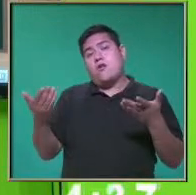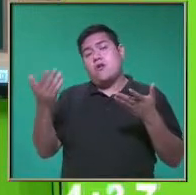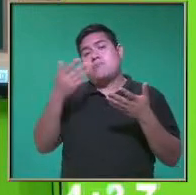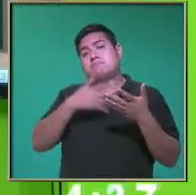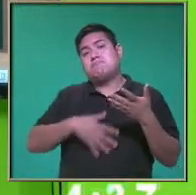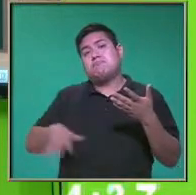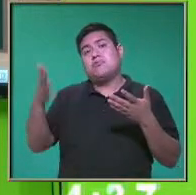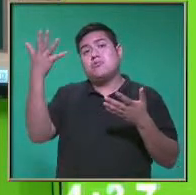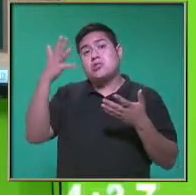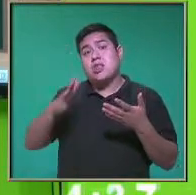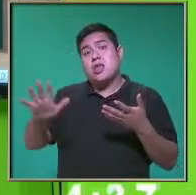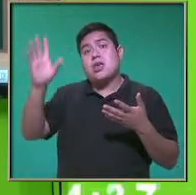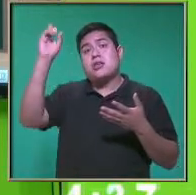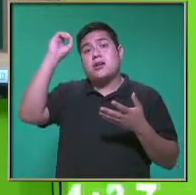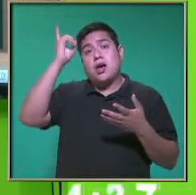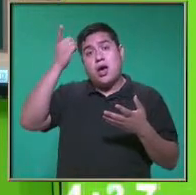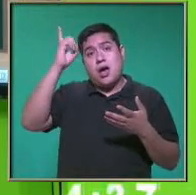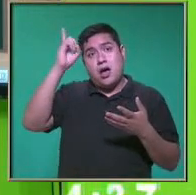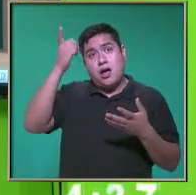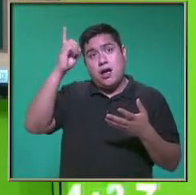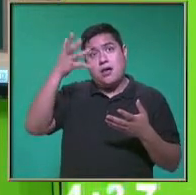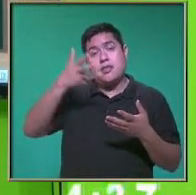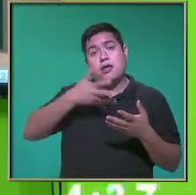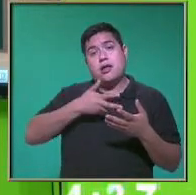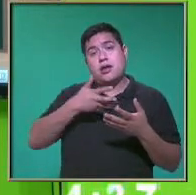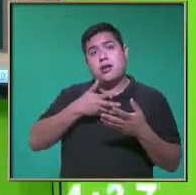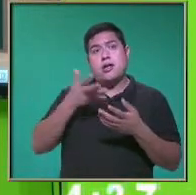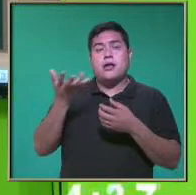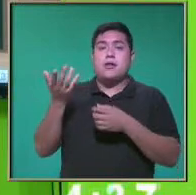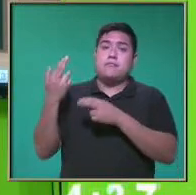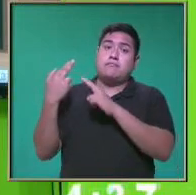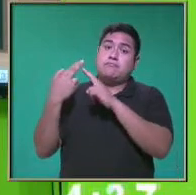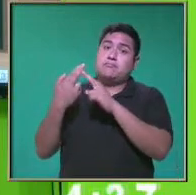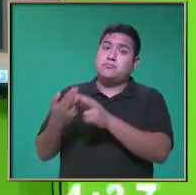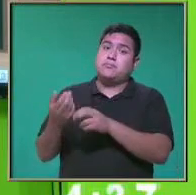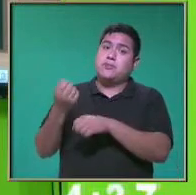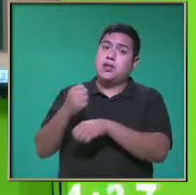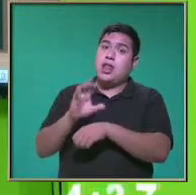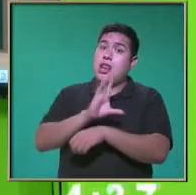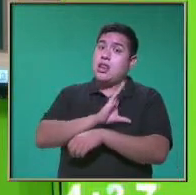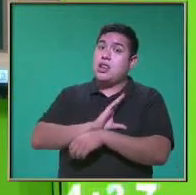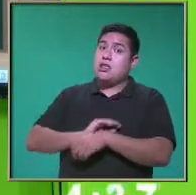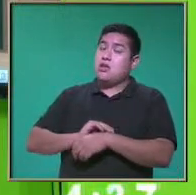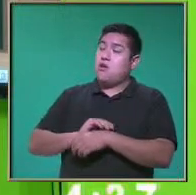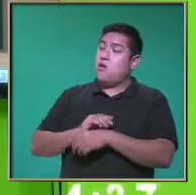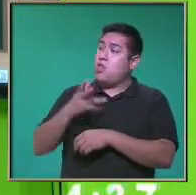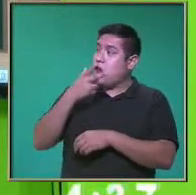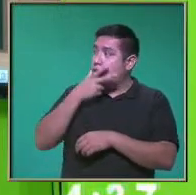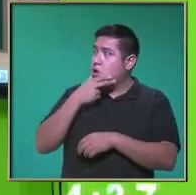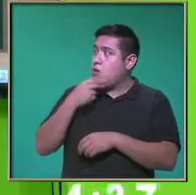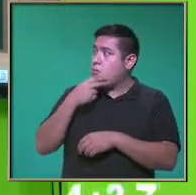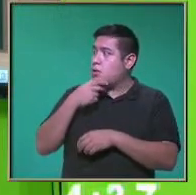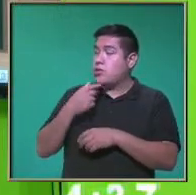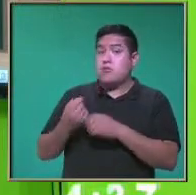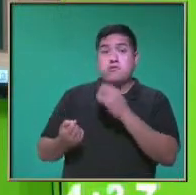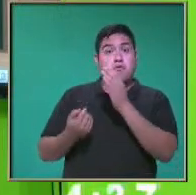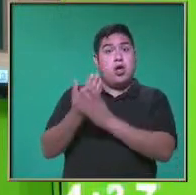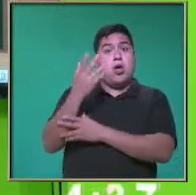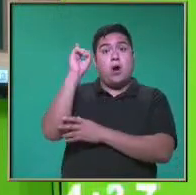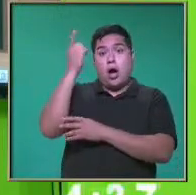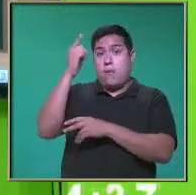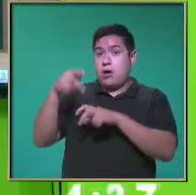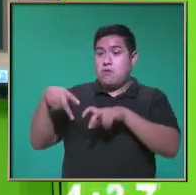and broke his leg. Dice, algunas semanas después, el hijo del granjero estaba montando uno de los nuevos